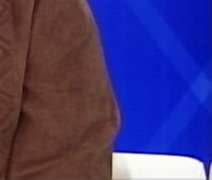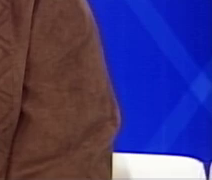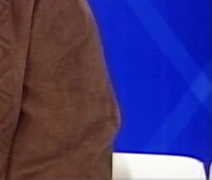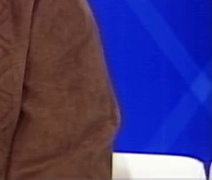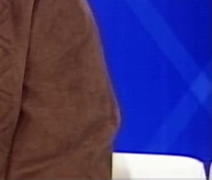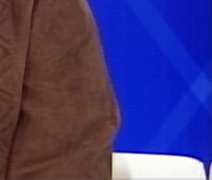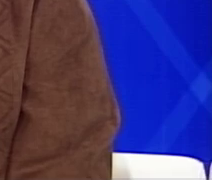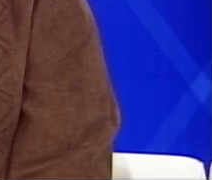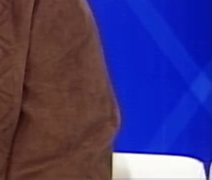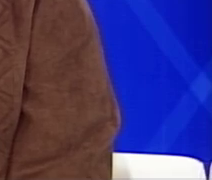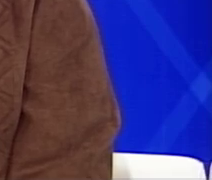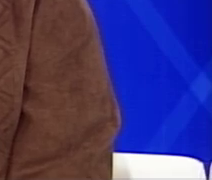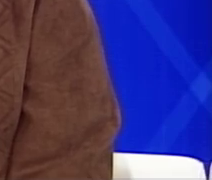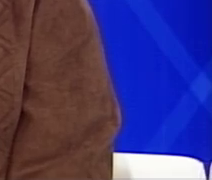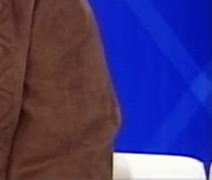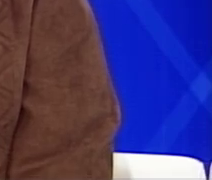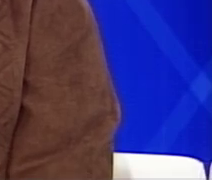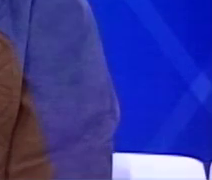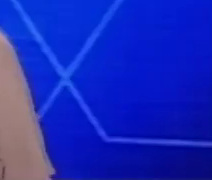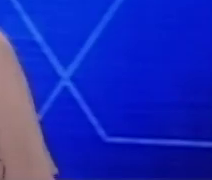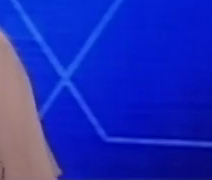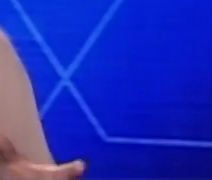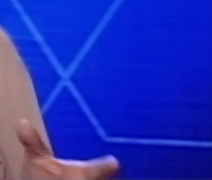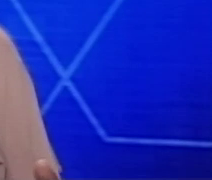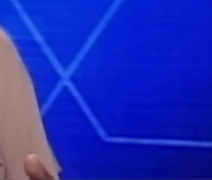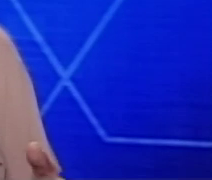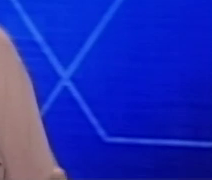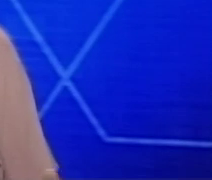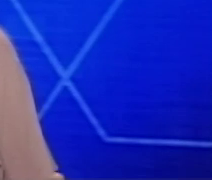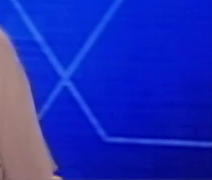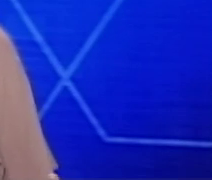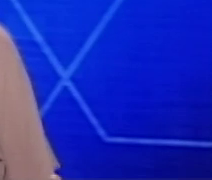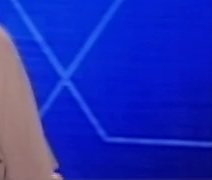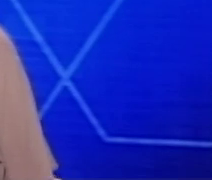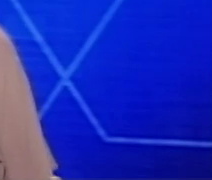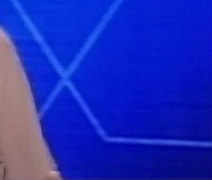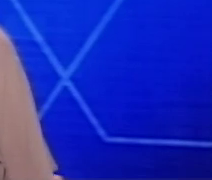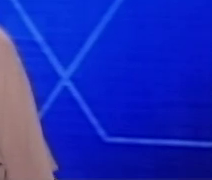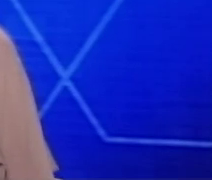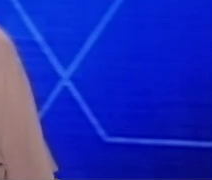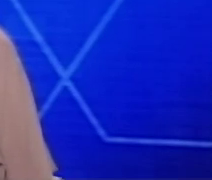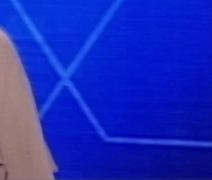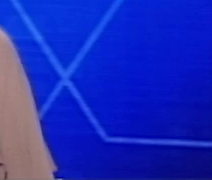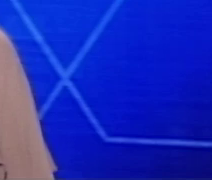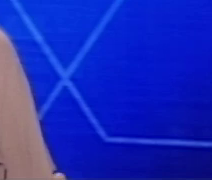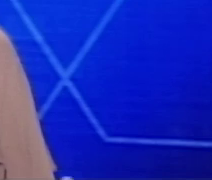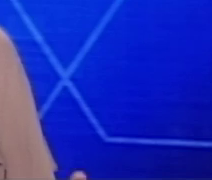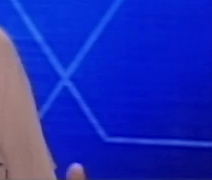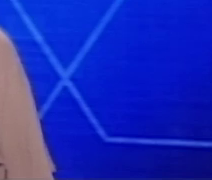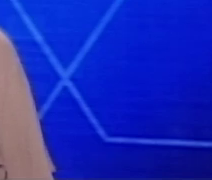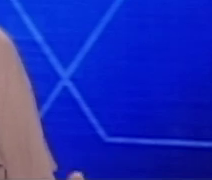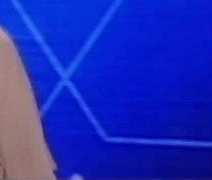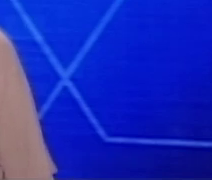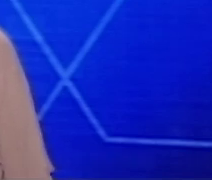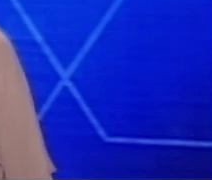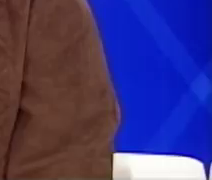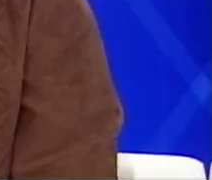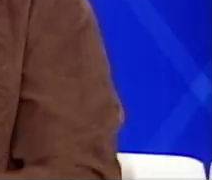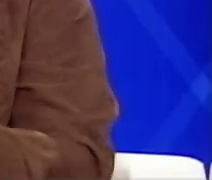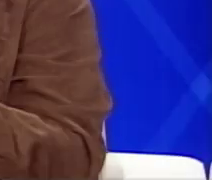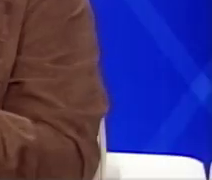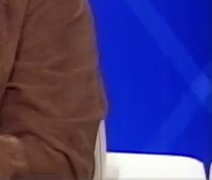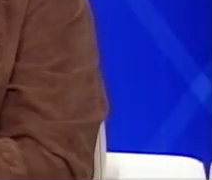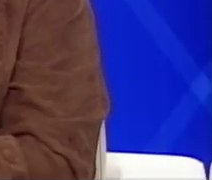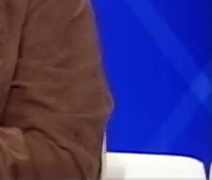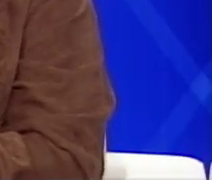¿qué pasaba? Porque la frontera está cerrada actualmente. ¿Sigue persistiendo esa tesis de contrabando de extracción a estas alturas? Sí,